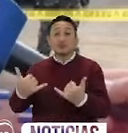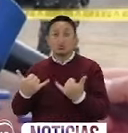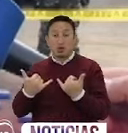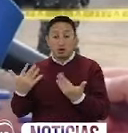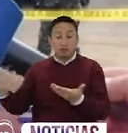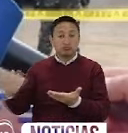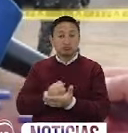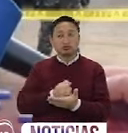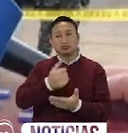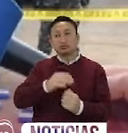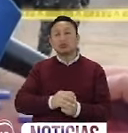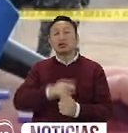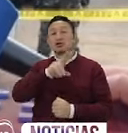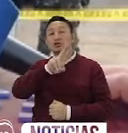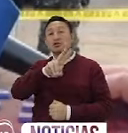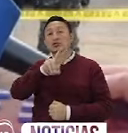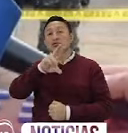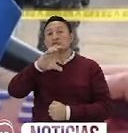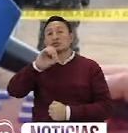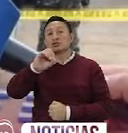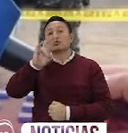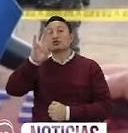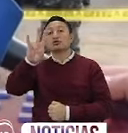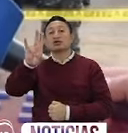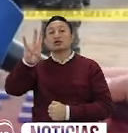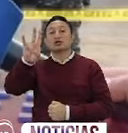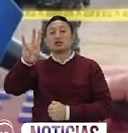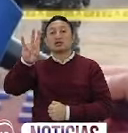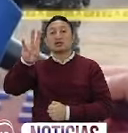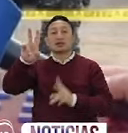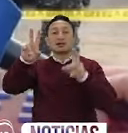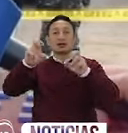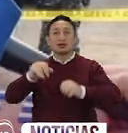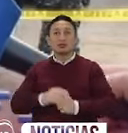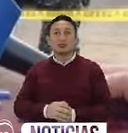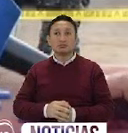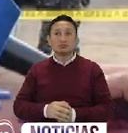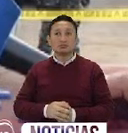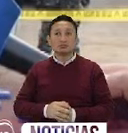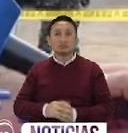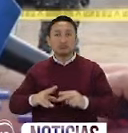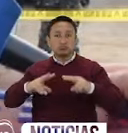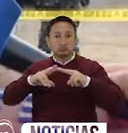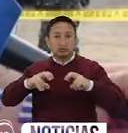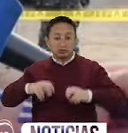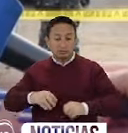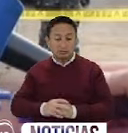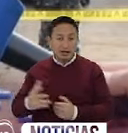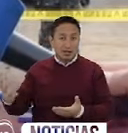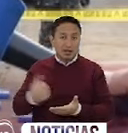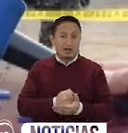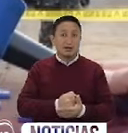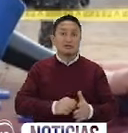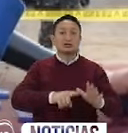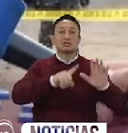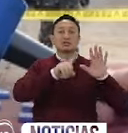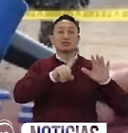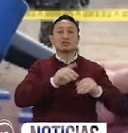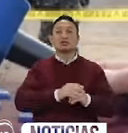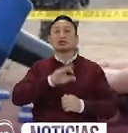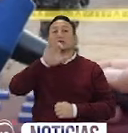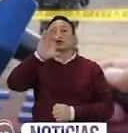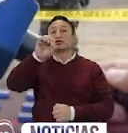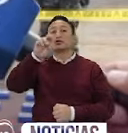realizamos un promedio de 207 casos, lo cual obliga a que realicemos la incautación de 6 toneladas,